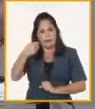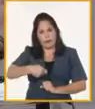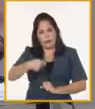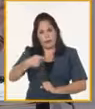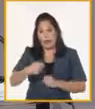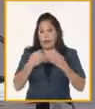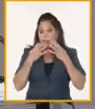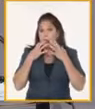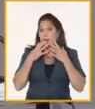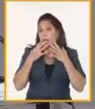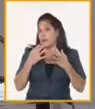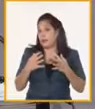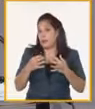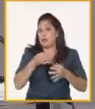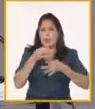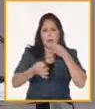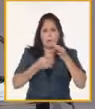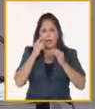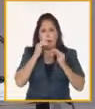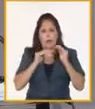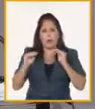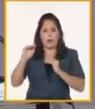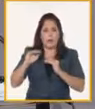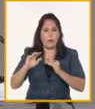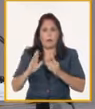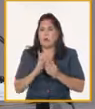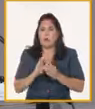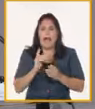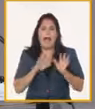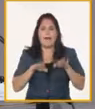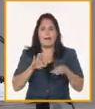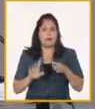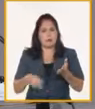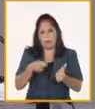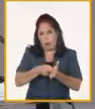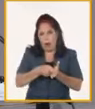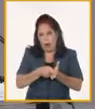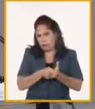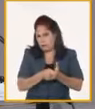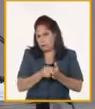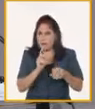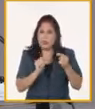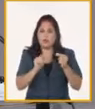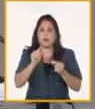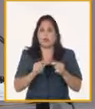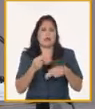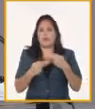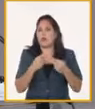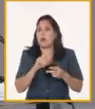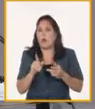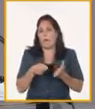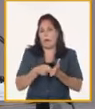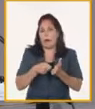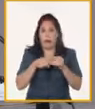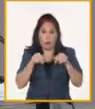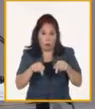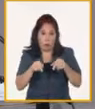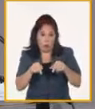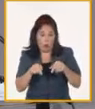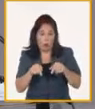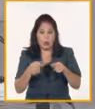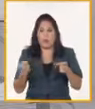eh comentamos los niveles de evasión identificados en determinadas actividades para determinadas operaciones y esto Hoy estamos en un